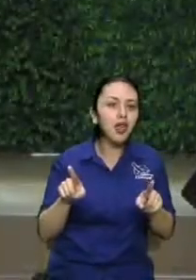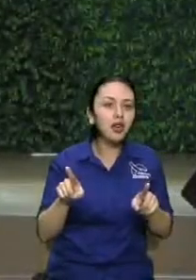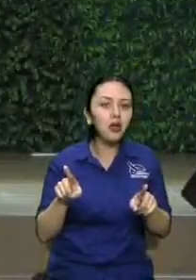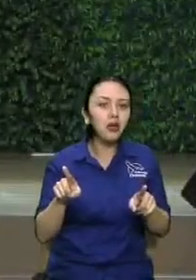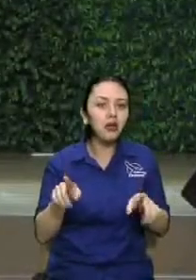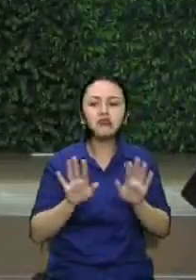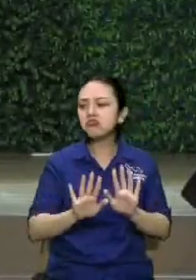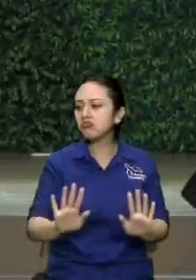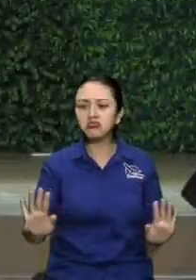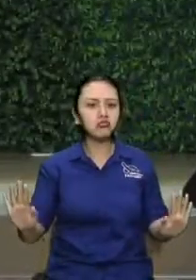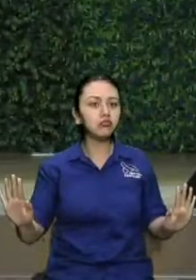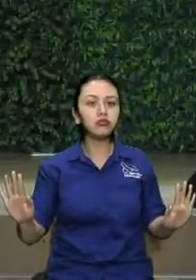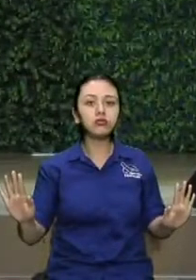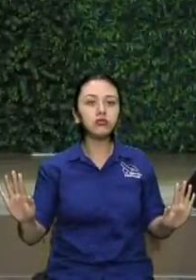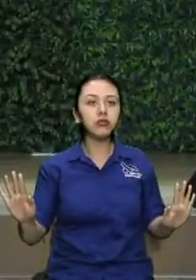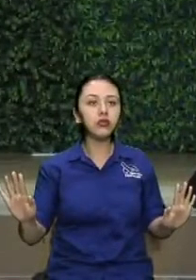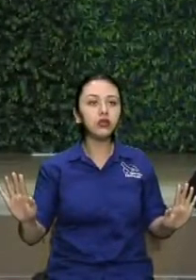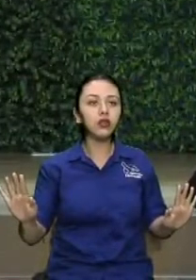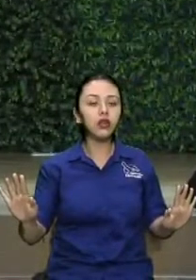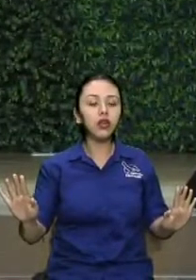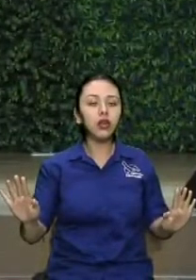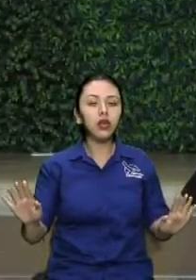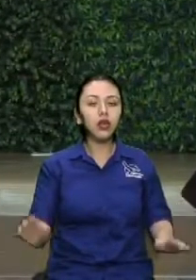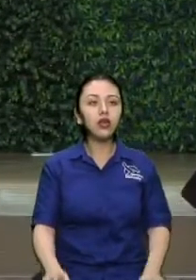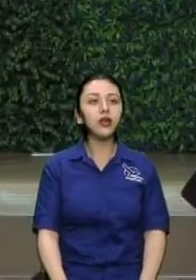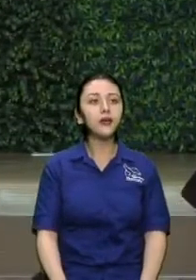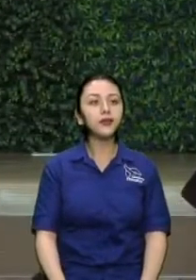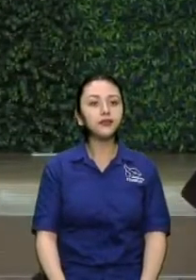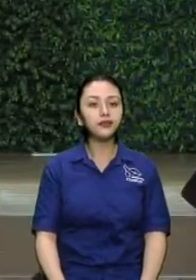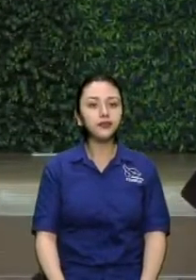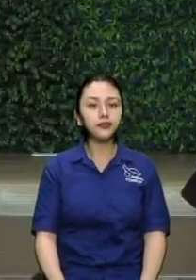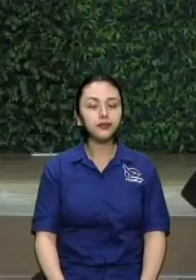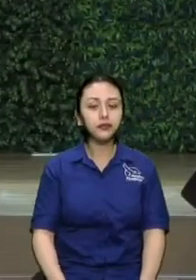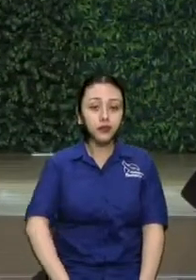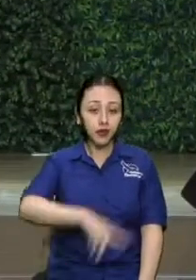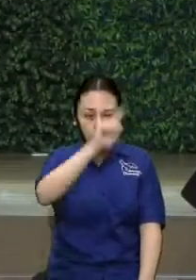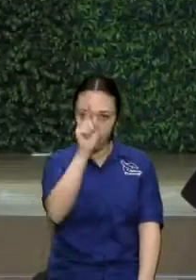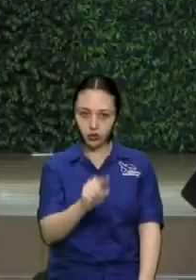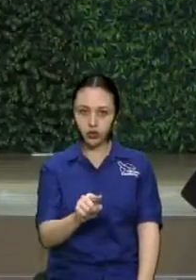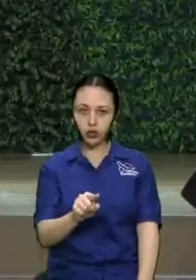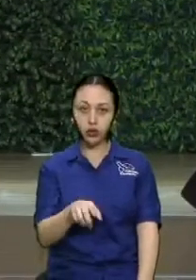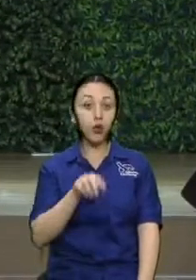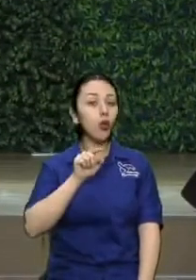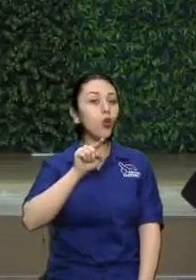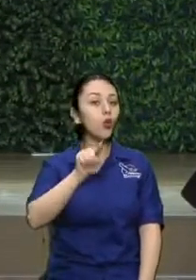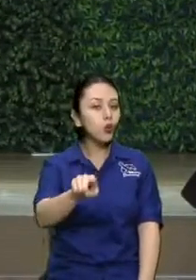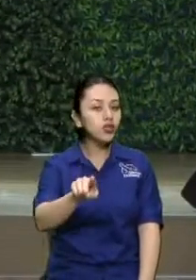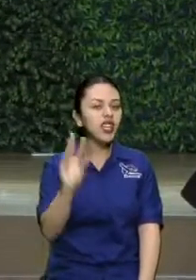Mire, me dijo, ¿y usted qué haría? Antes de que yo le dé mi consejo, ¿usted qué haría?